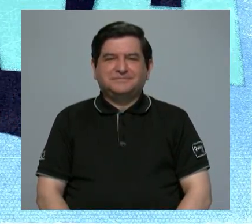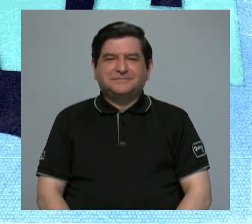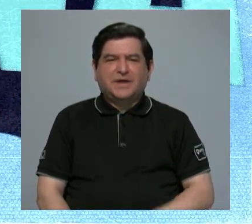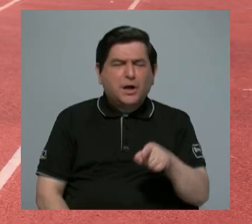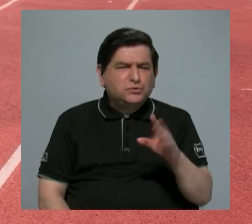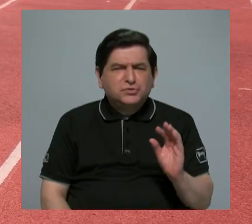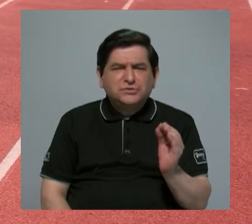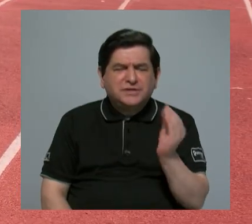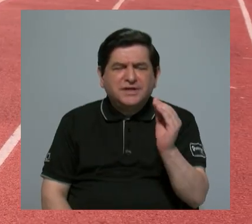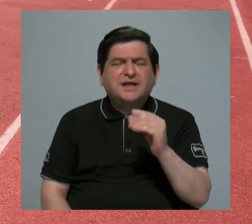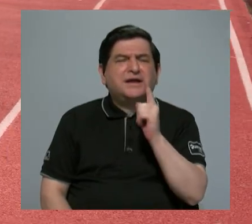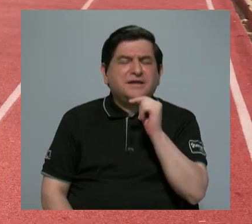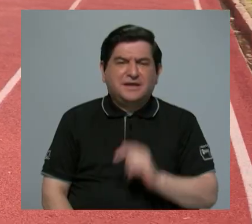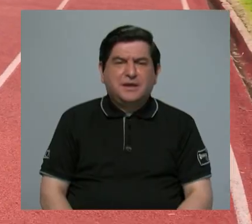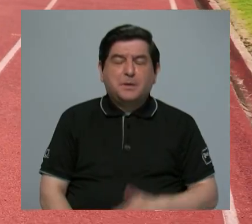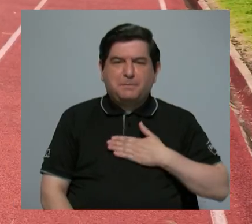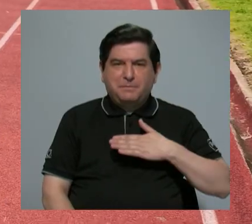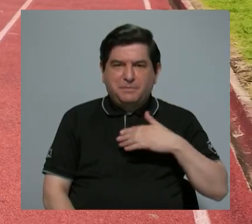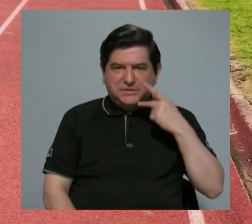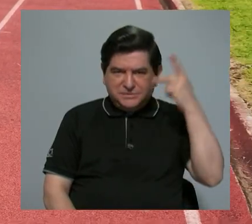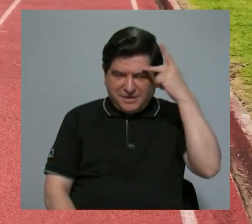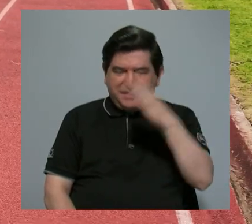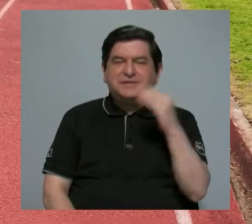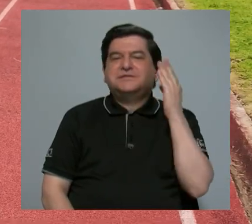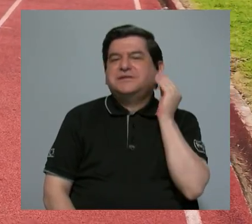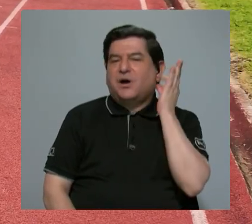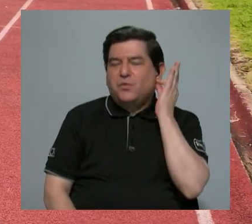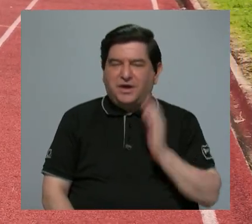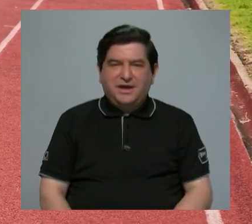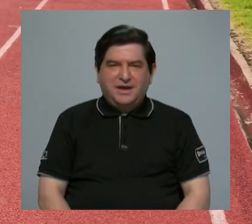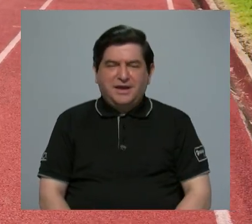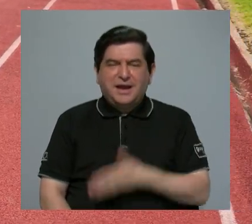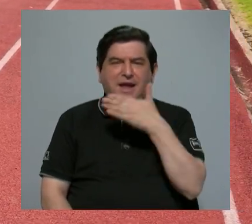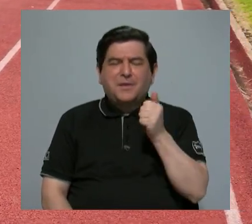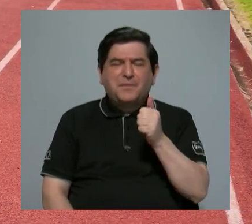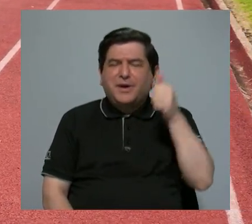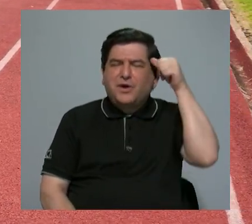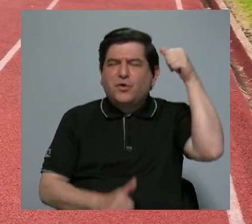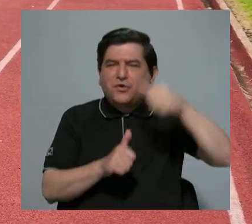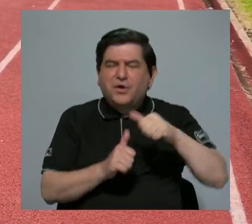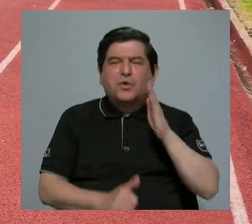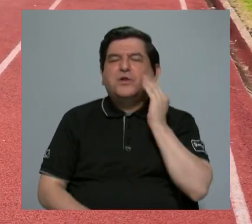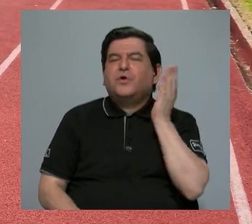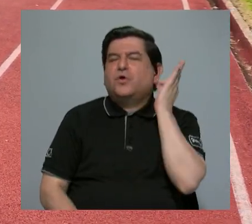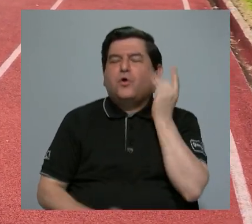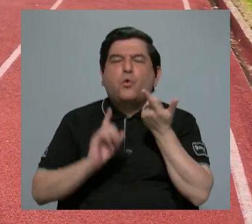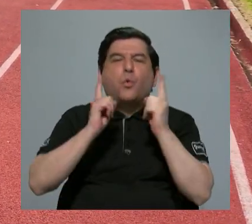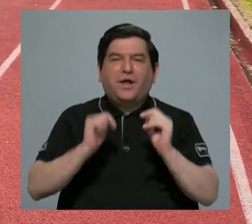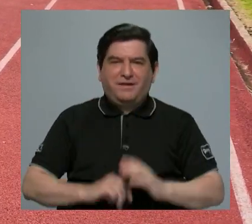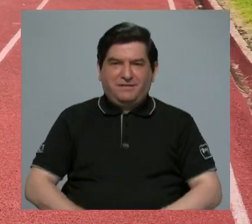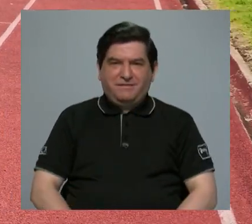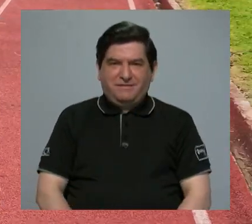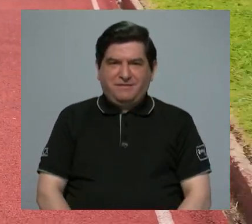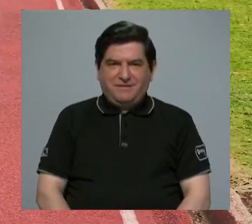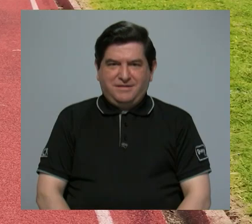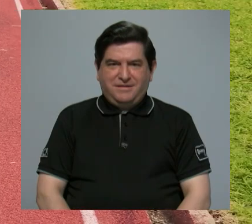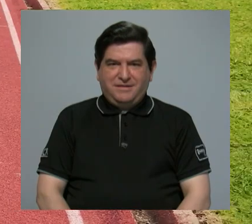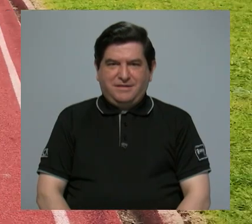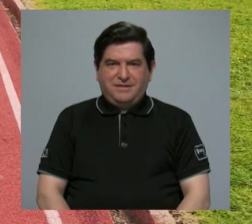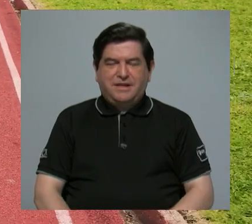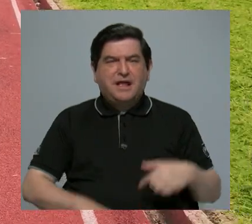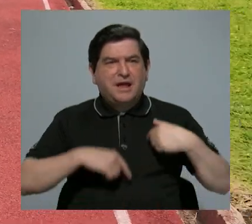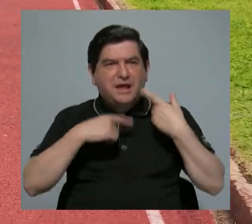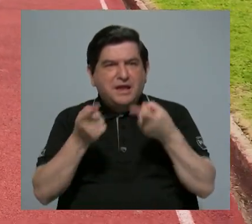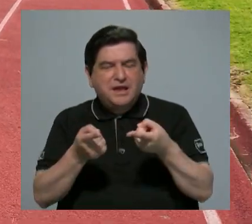¿Quiénes la criaron? Mis papás y mi abuela. ¿Qué es un mejor recuerdo que tiene con su abuelita? Cuando